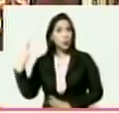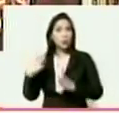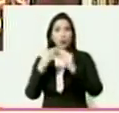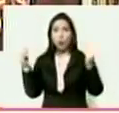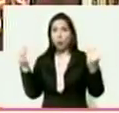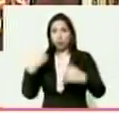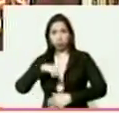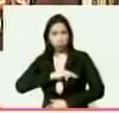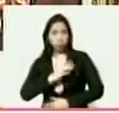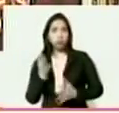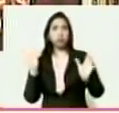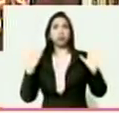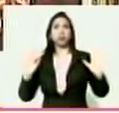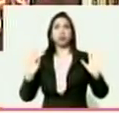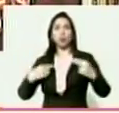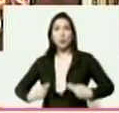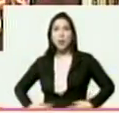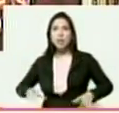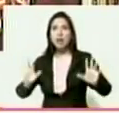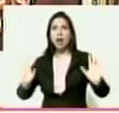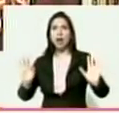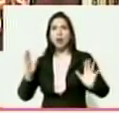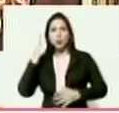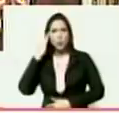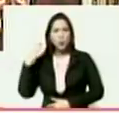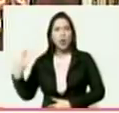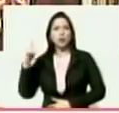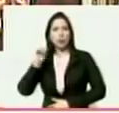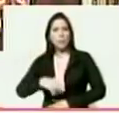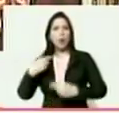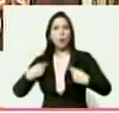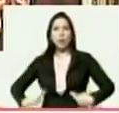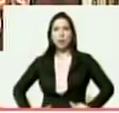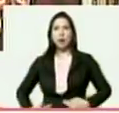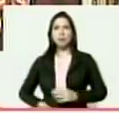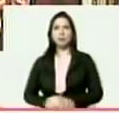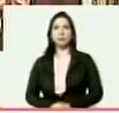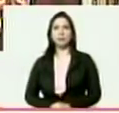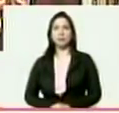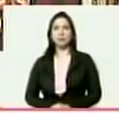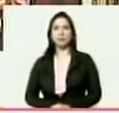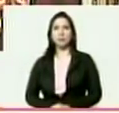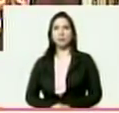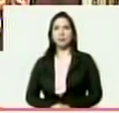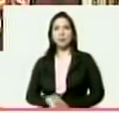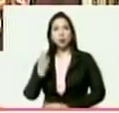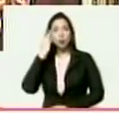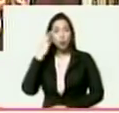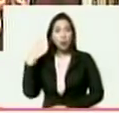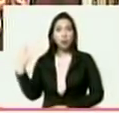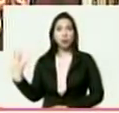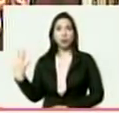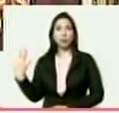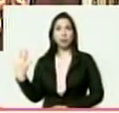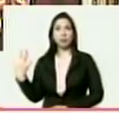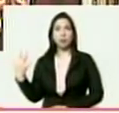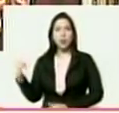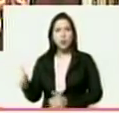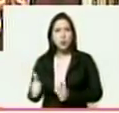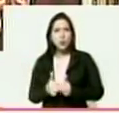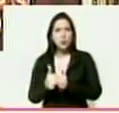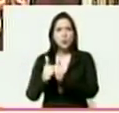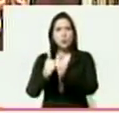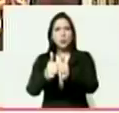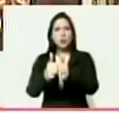nosotros. El sueño, yo podría decir, de la humanidad. Y a los sueños que viene acompañando a la